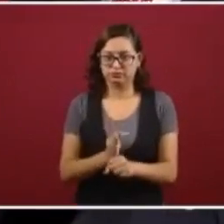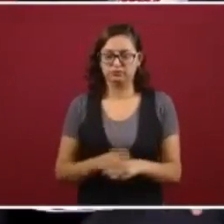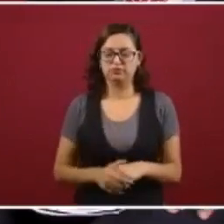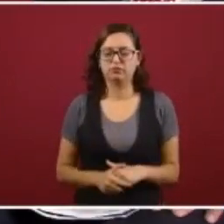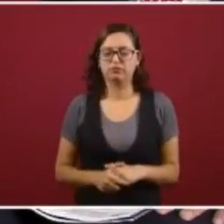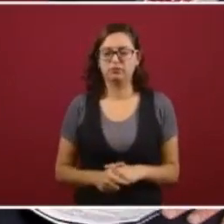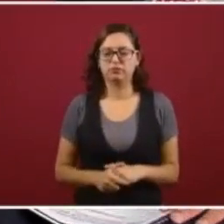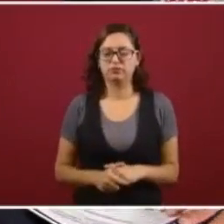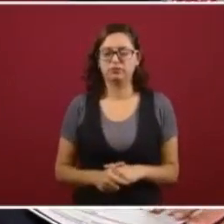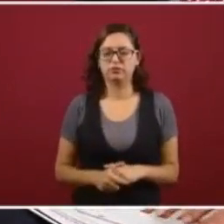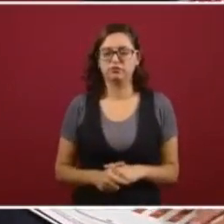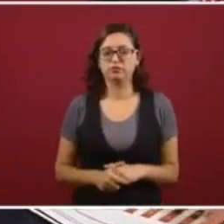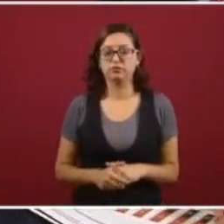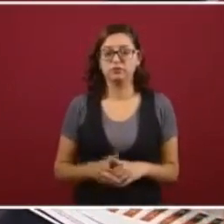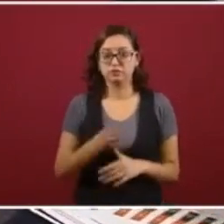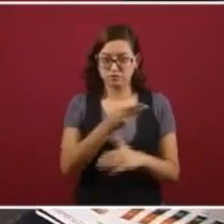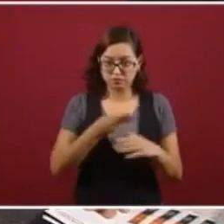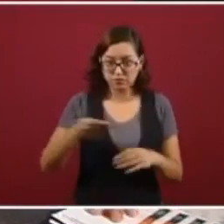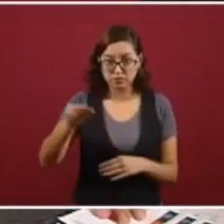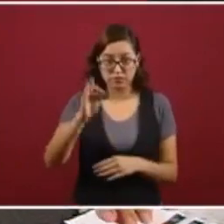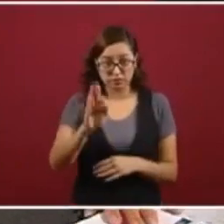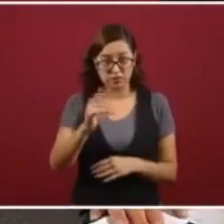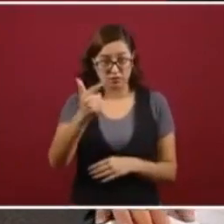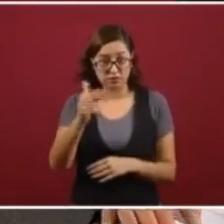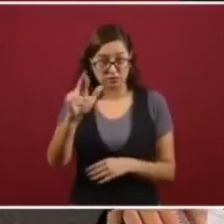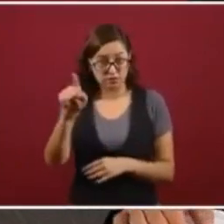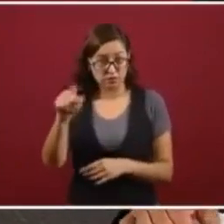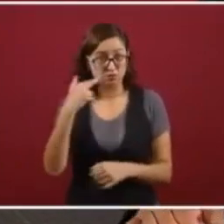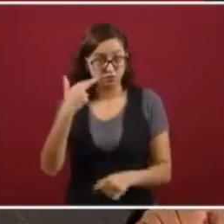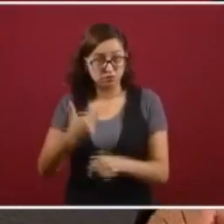¿Lo va a traer el caso la Fiscalía? La Fiscalía está